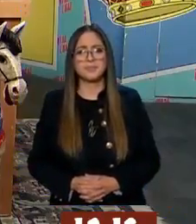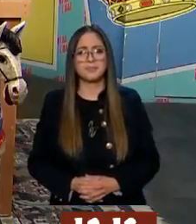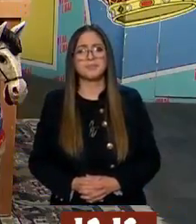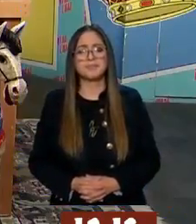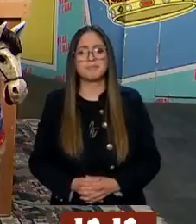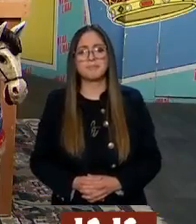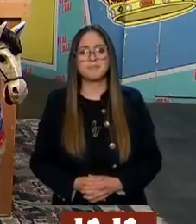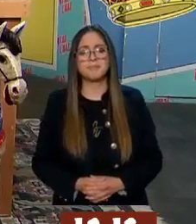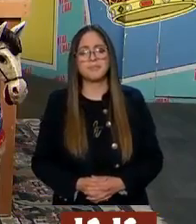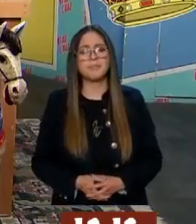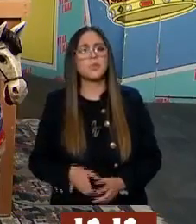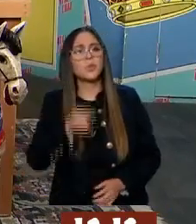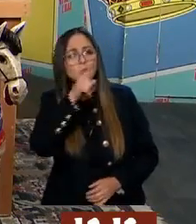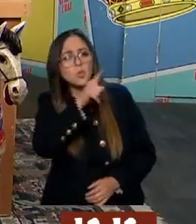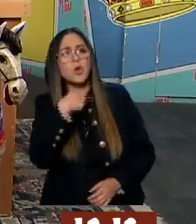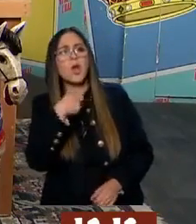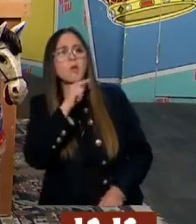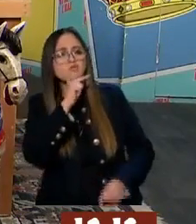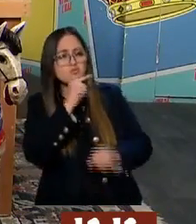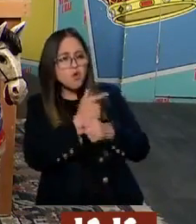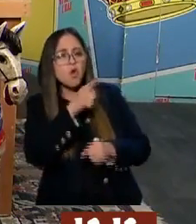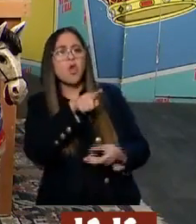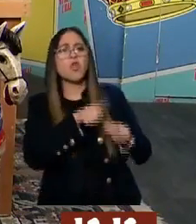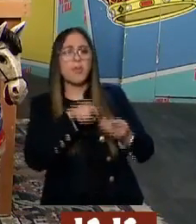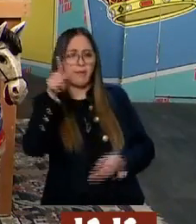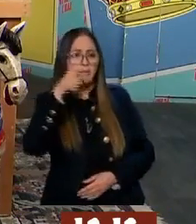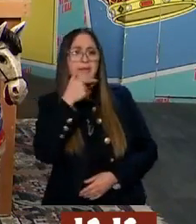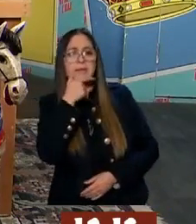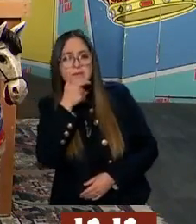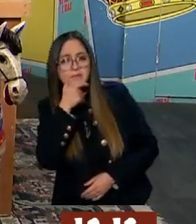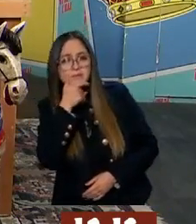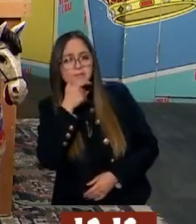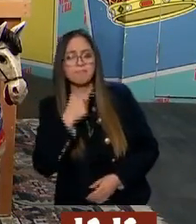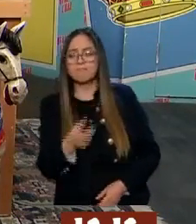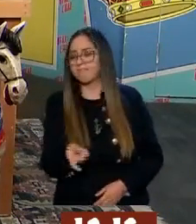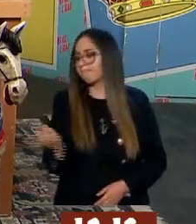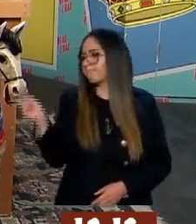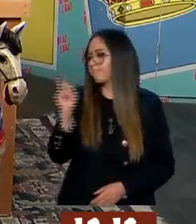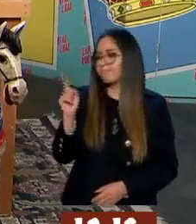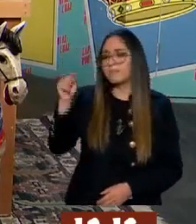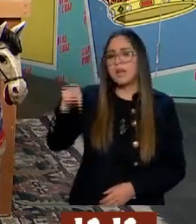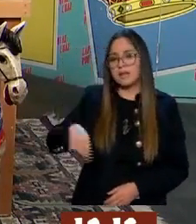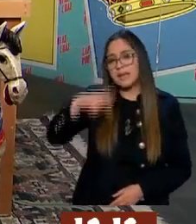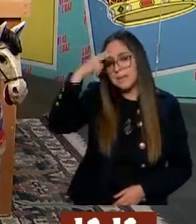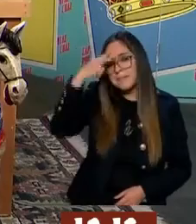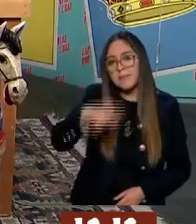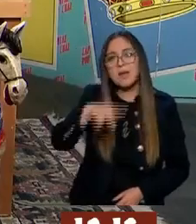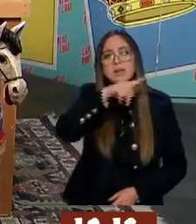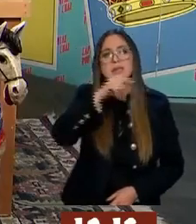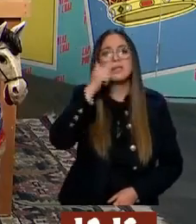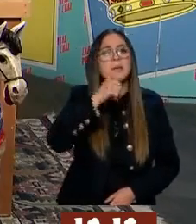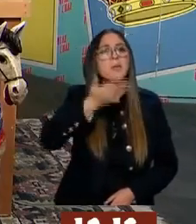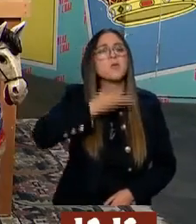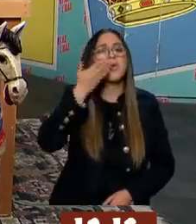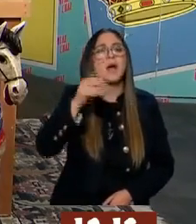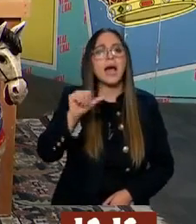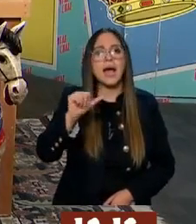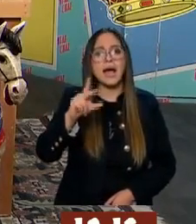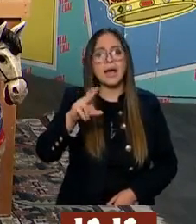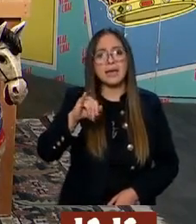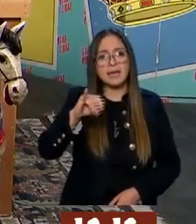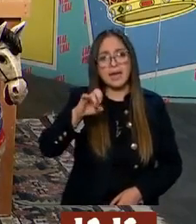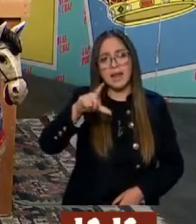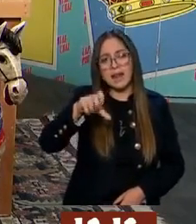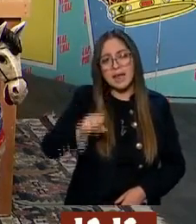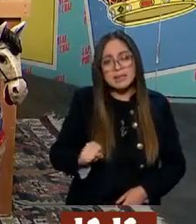Ahora andas en Inglaterra, ya te vi. No, yo creo que sí está en México porque fueron los Arieles y no se los pierde. Es que terminó los Arieles y se fue